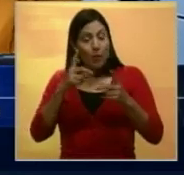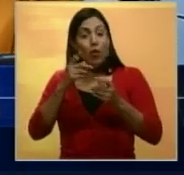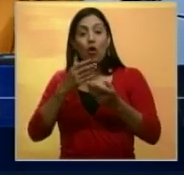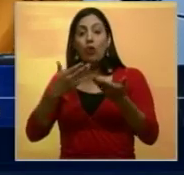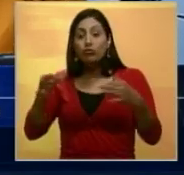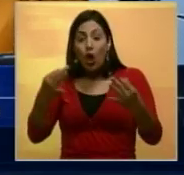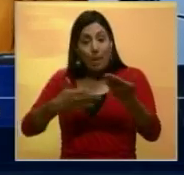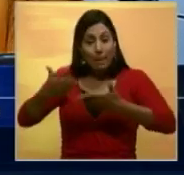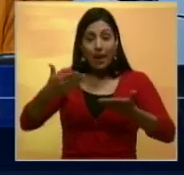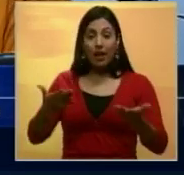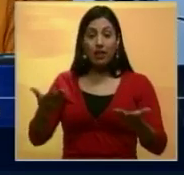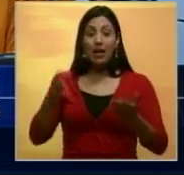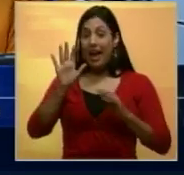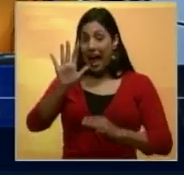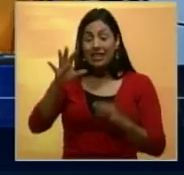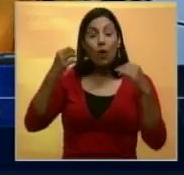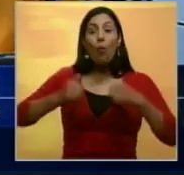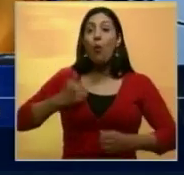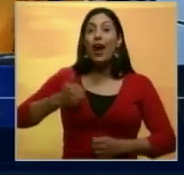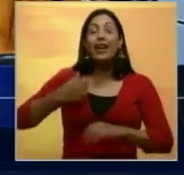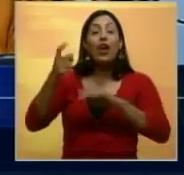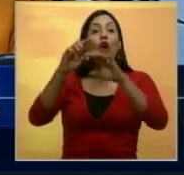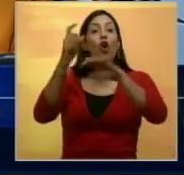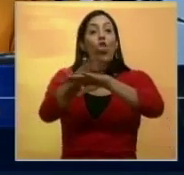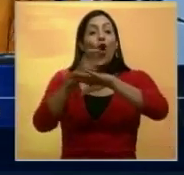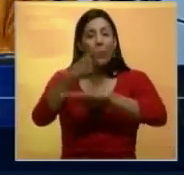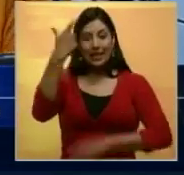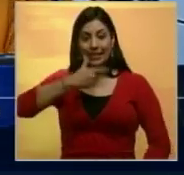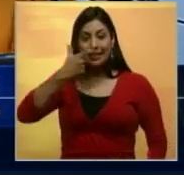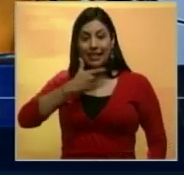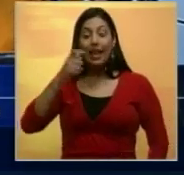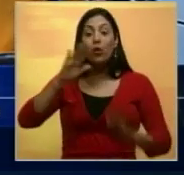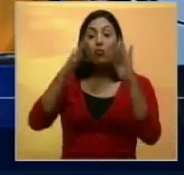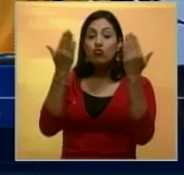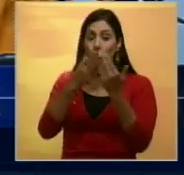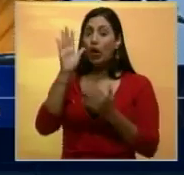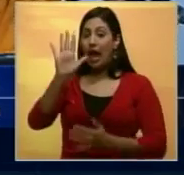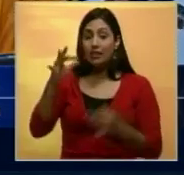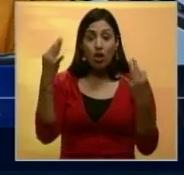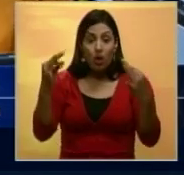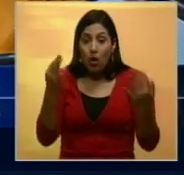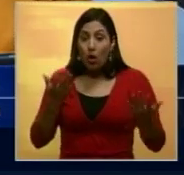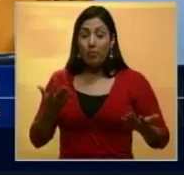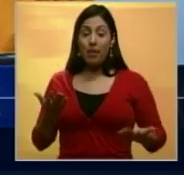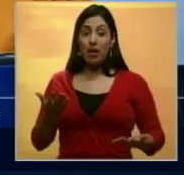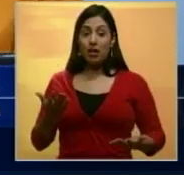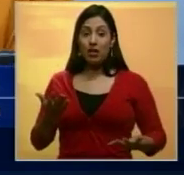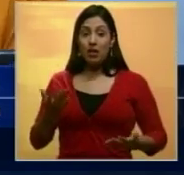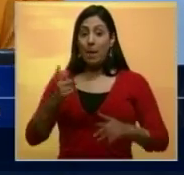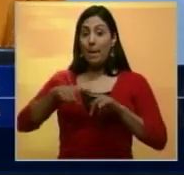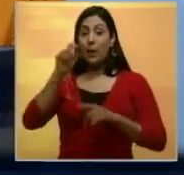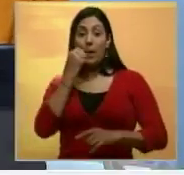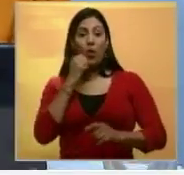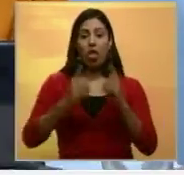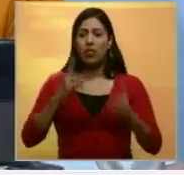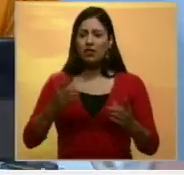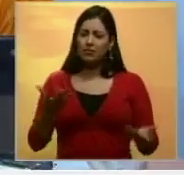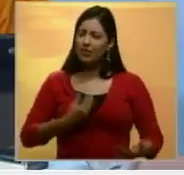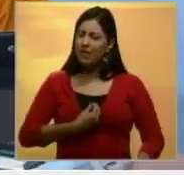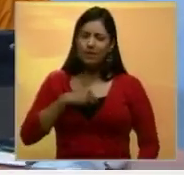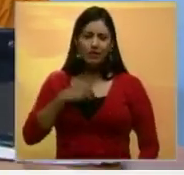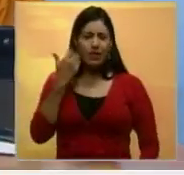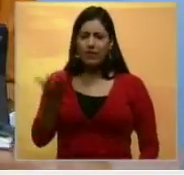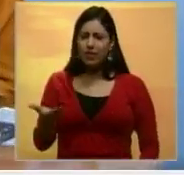circular normalmente. Eso es lo que hace cualquier gobierno serio en el mundo. Eso es lo que se hace. Bien, escuchábamos